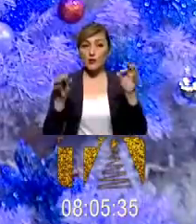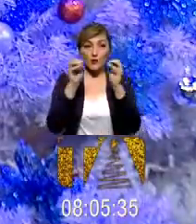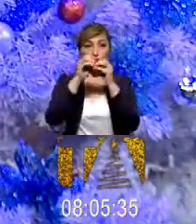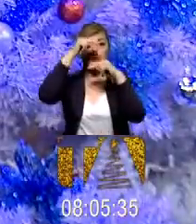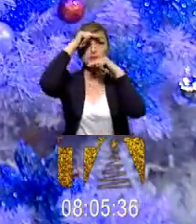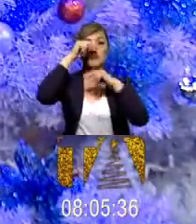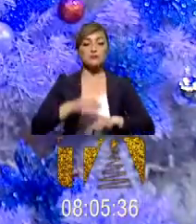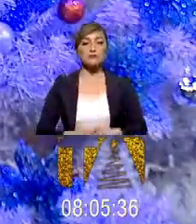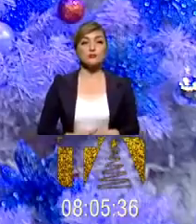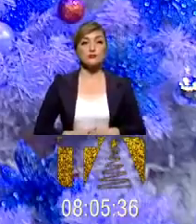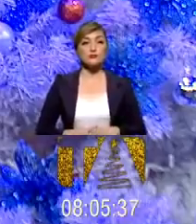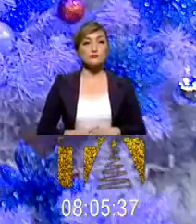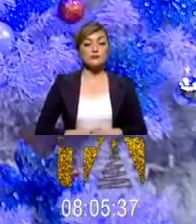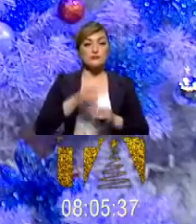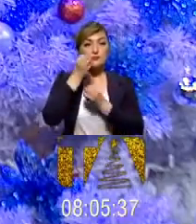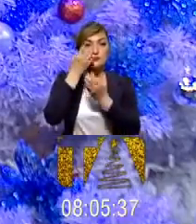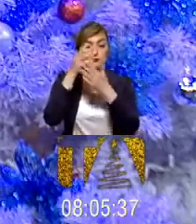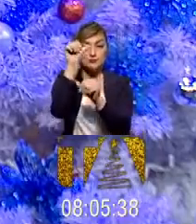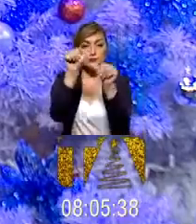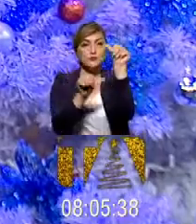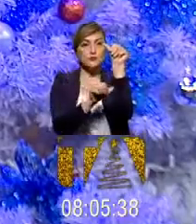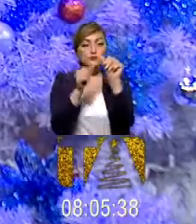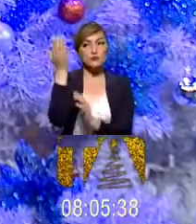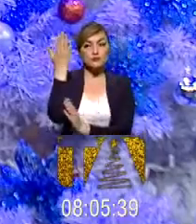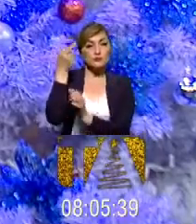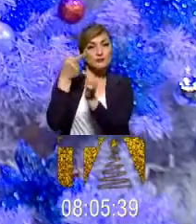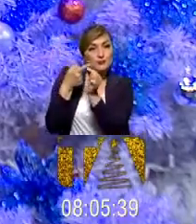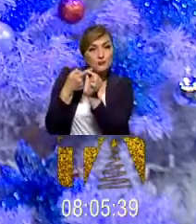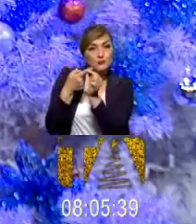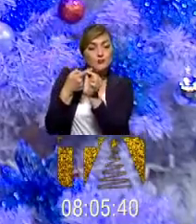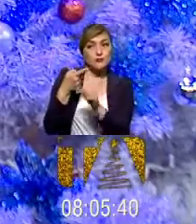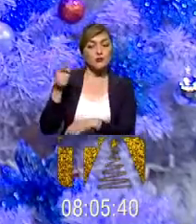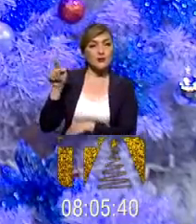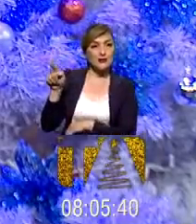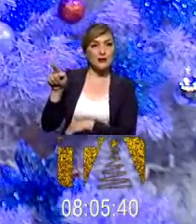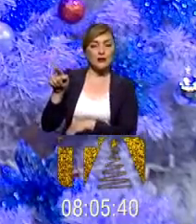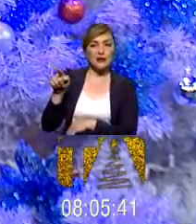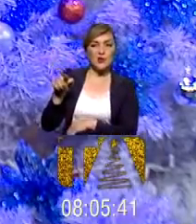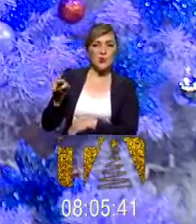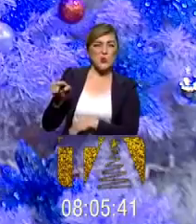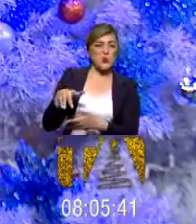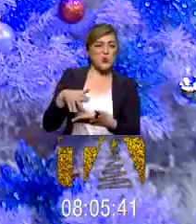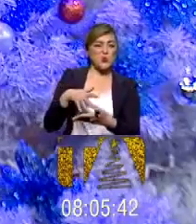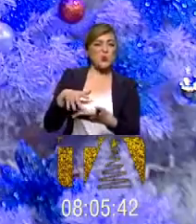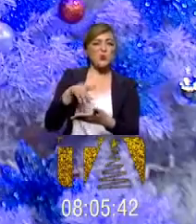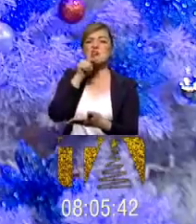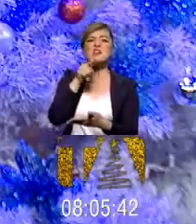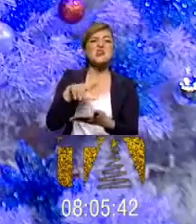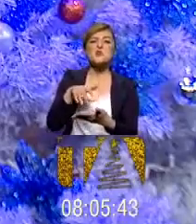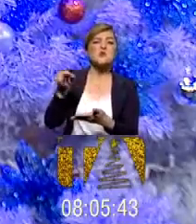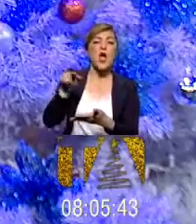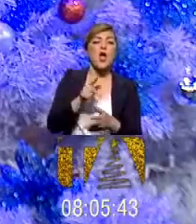más noticias. Les contamos que asesores del alcalde de Quito, Jorge Yunda, son cuestionados por el Consejo